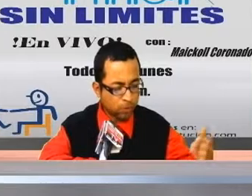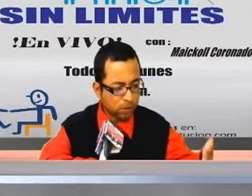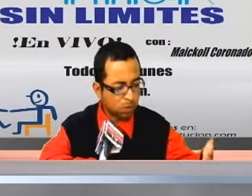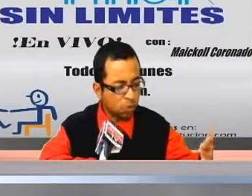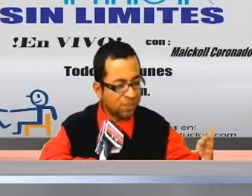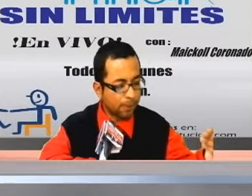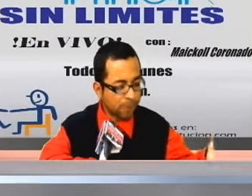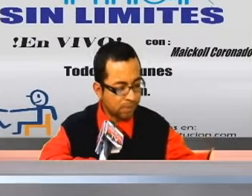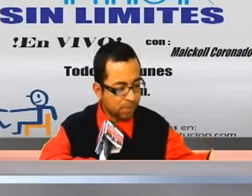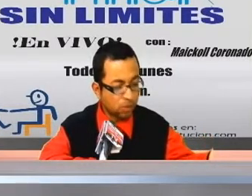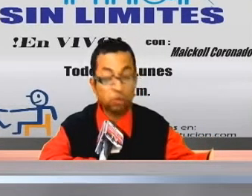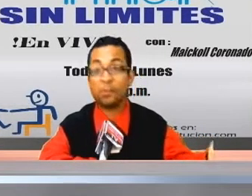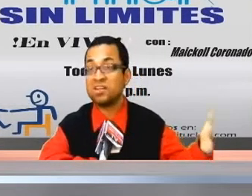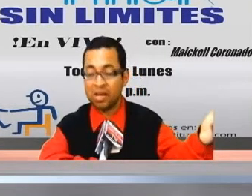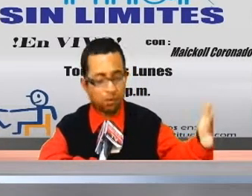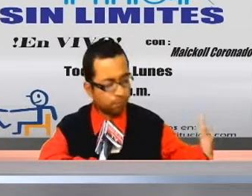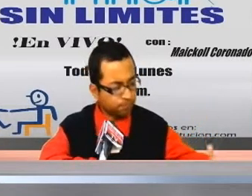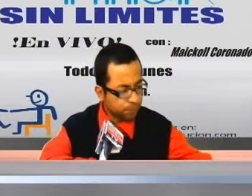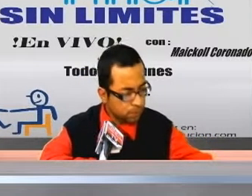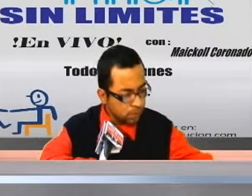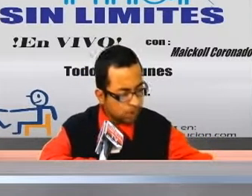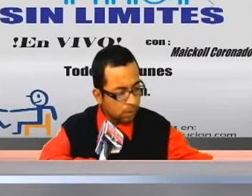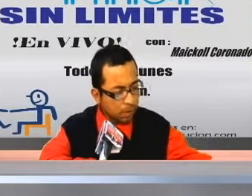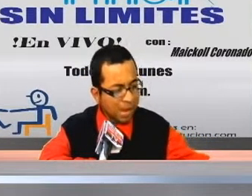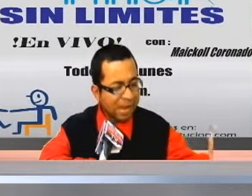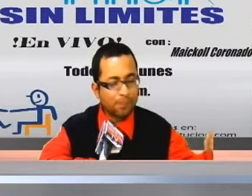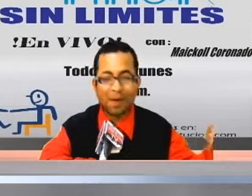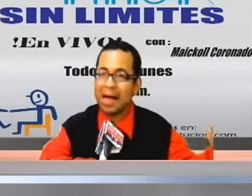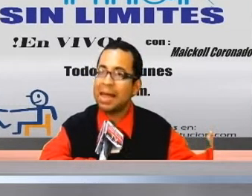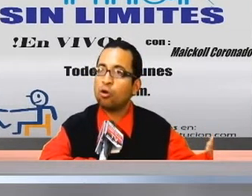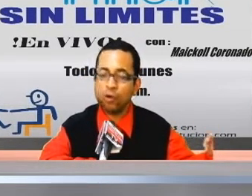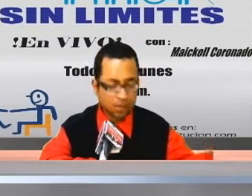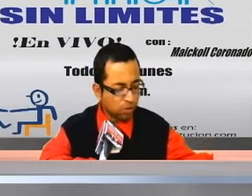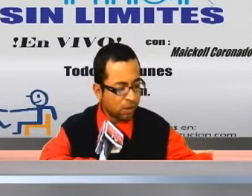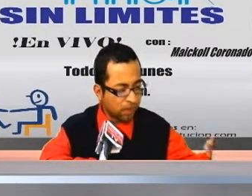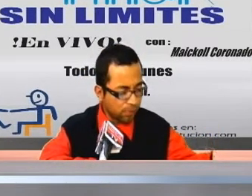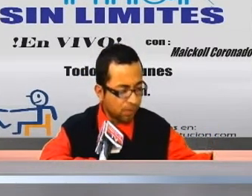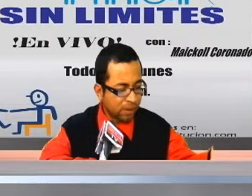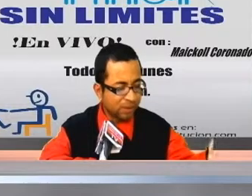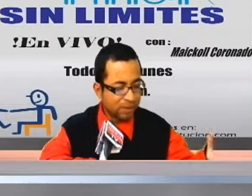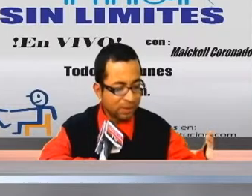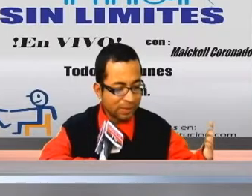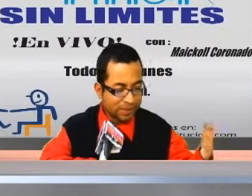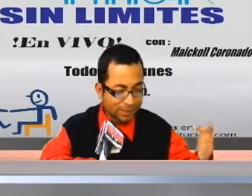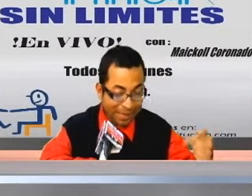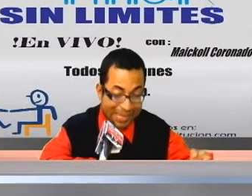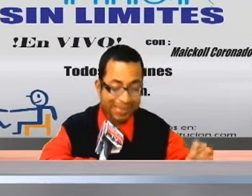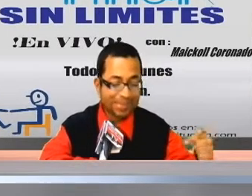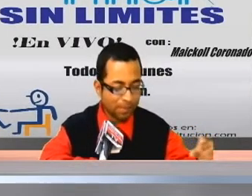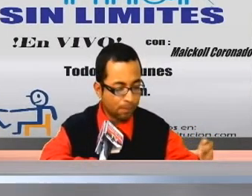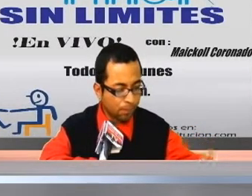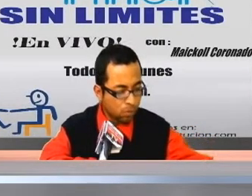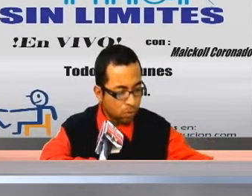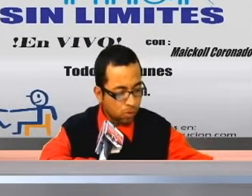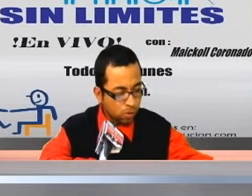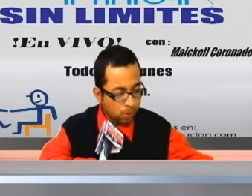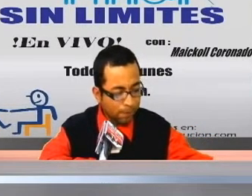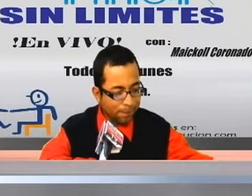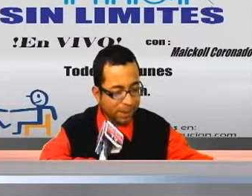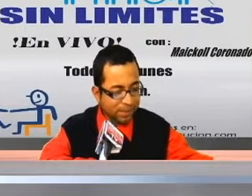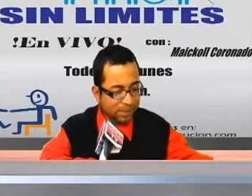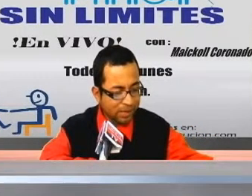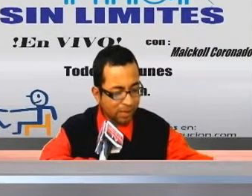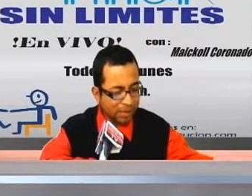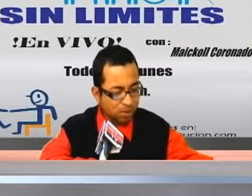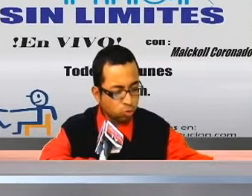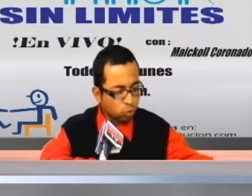5.000 personas con discapacidad, donde marcharon al Congreso de la República de este tiempo